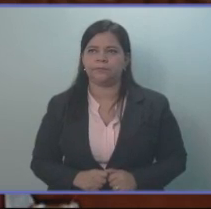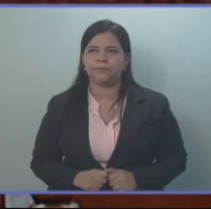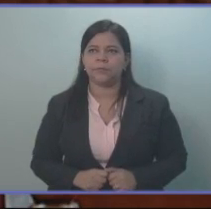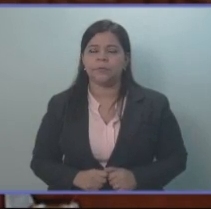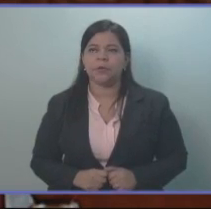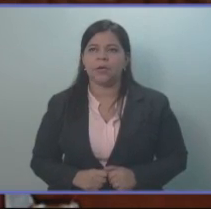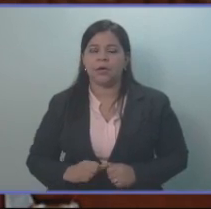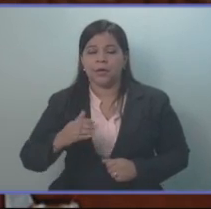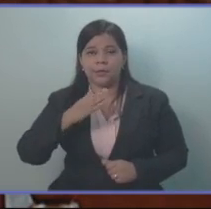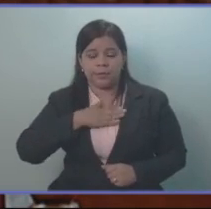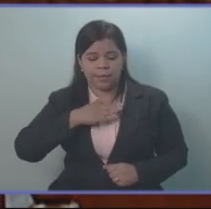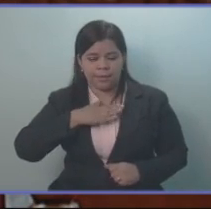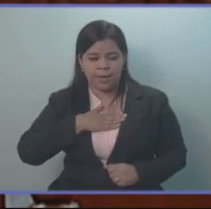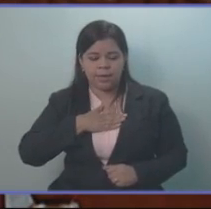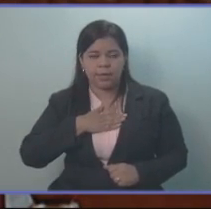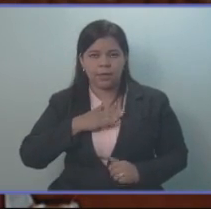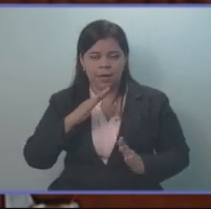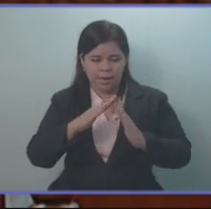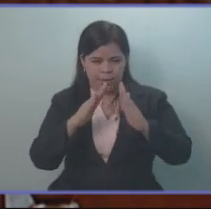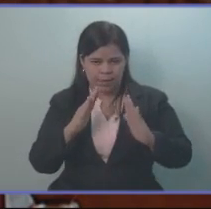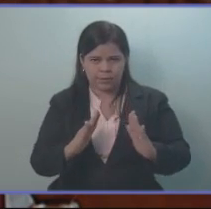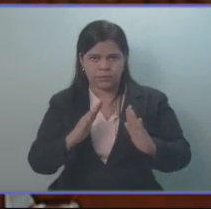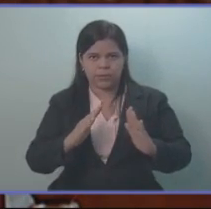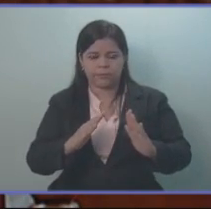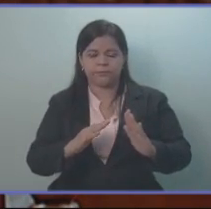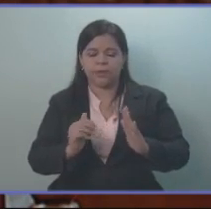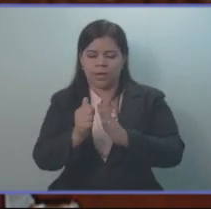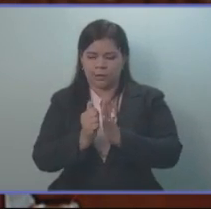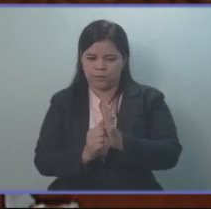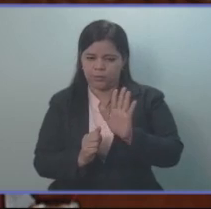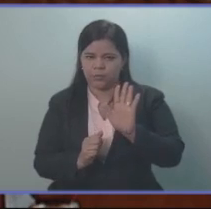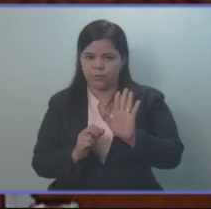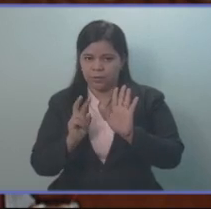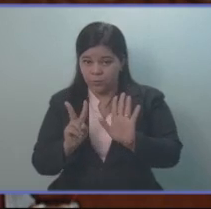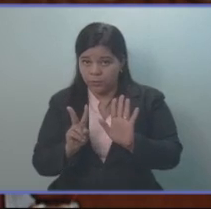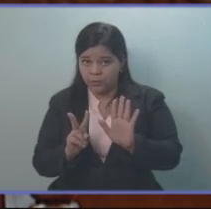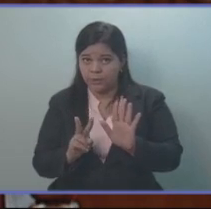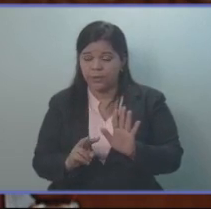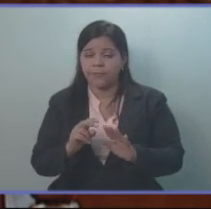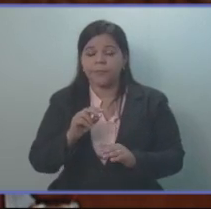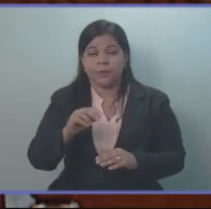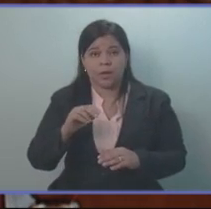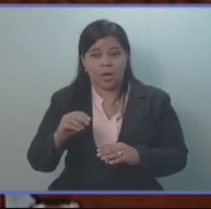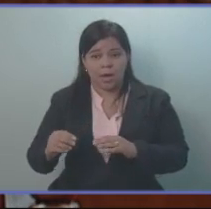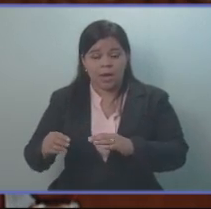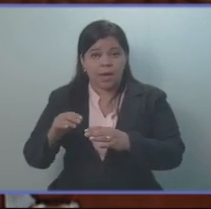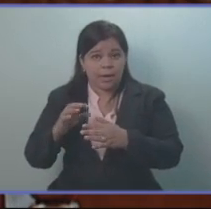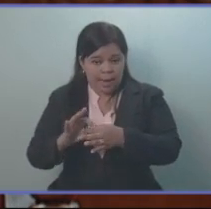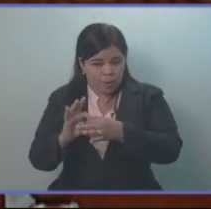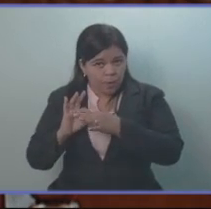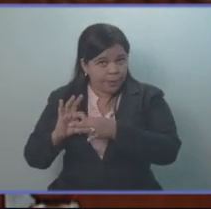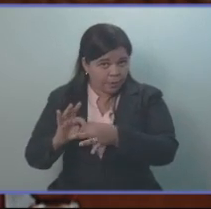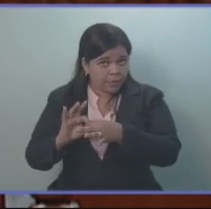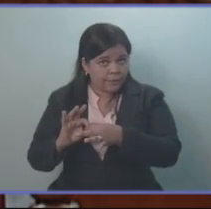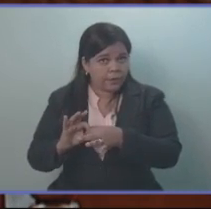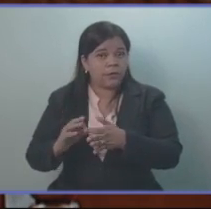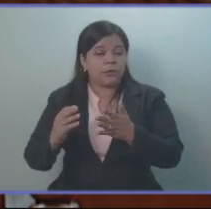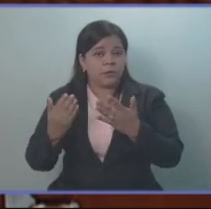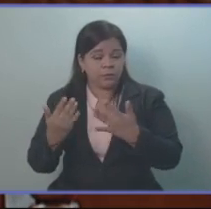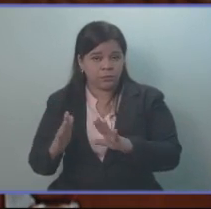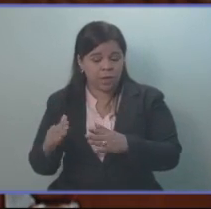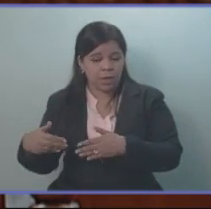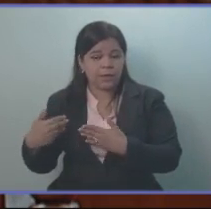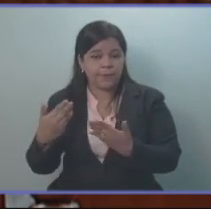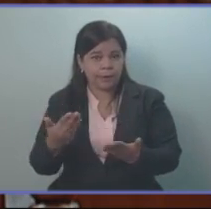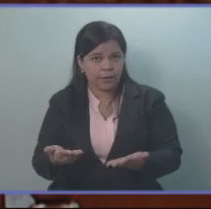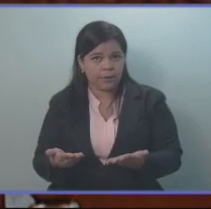Tenencia material de la unidad habitacional, artículo 7. La CDAM pondrá a